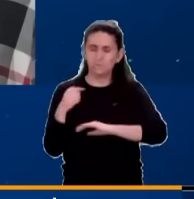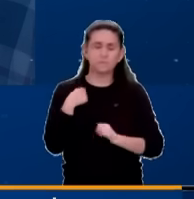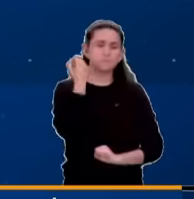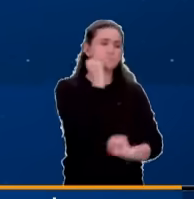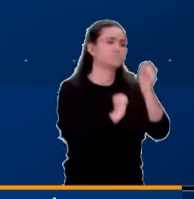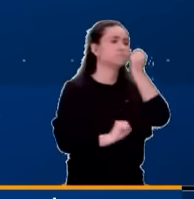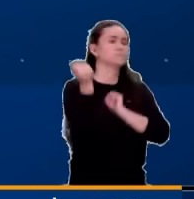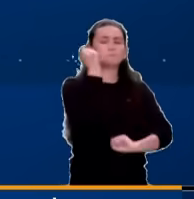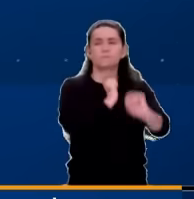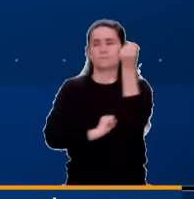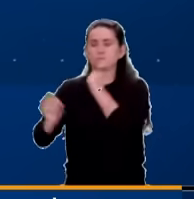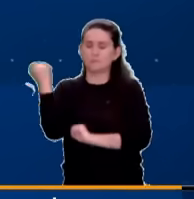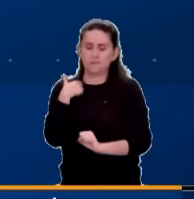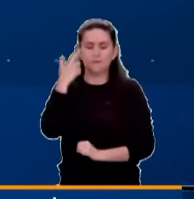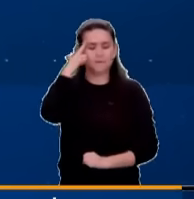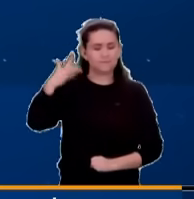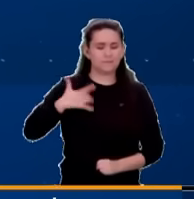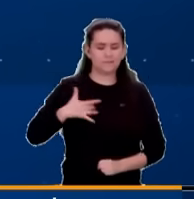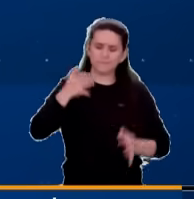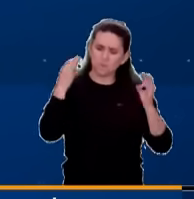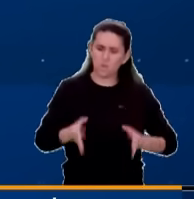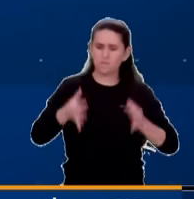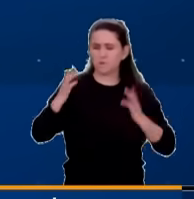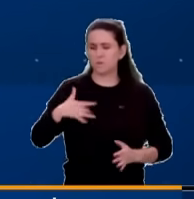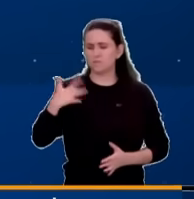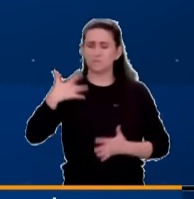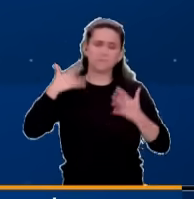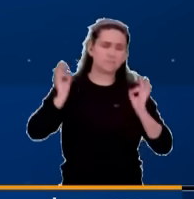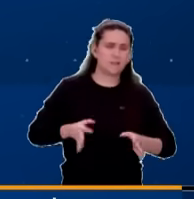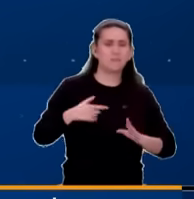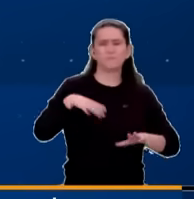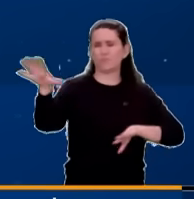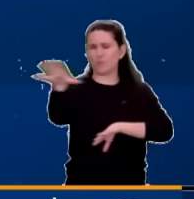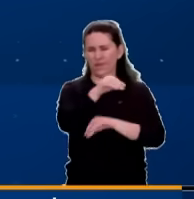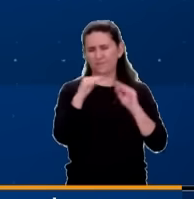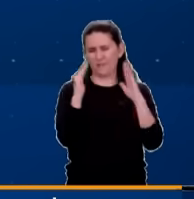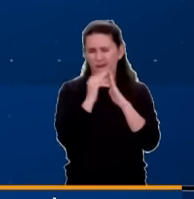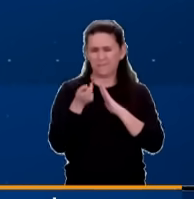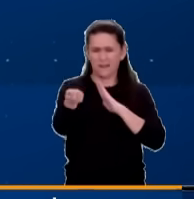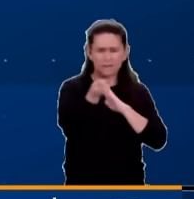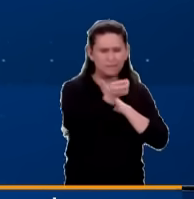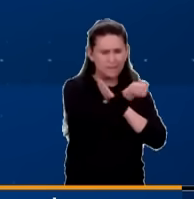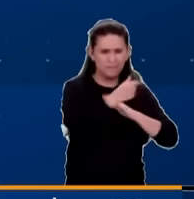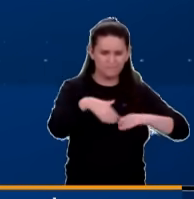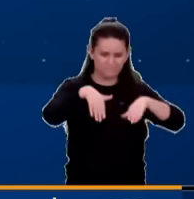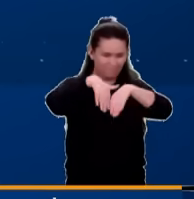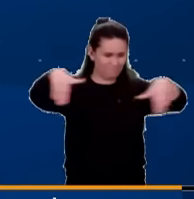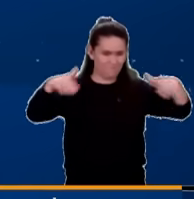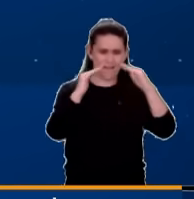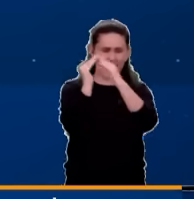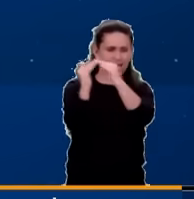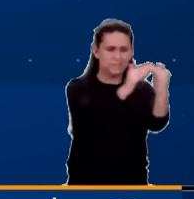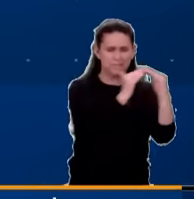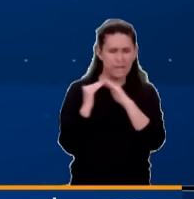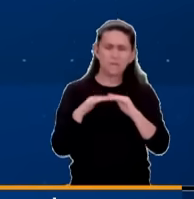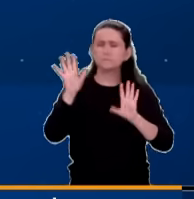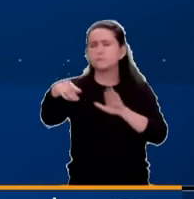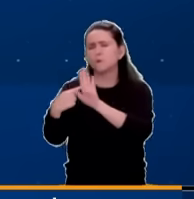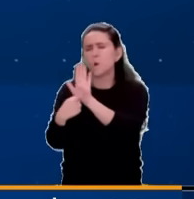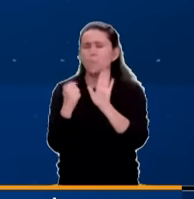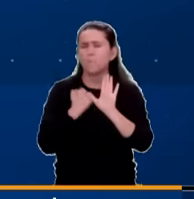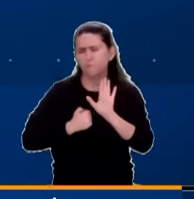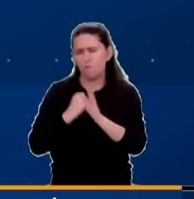le había pasado a mi hija. Y ahí me comienzo a mostrarle a todo el mundo, a todos los de la cuadra para que me ayuden a conocerla, a mirar